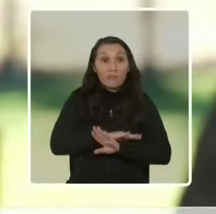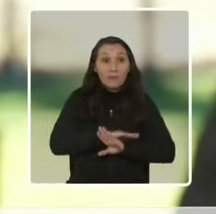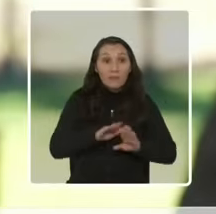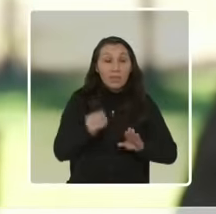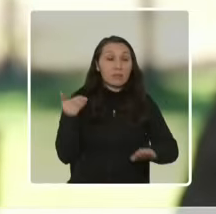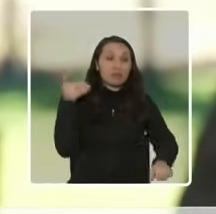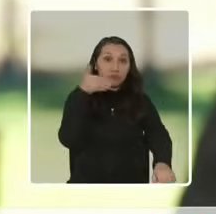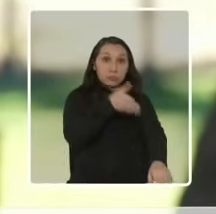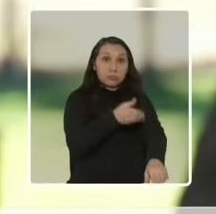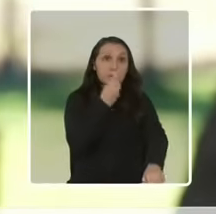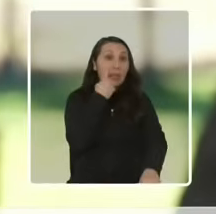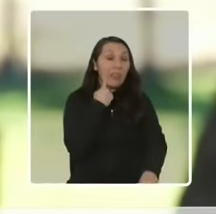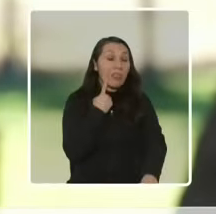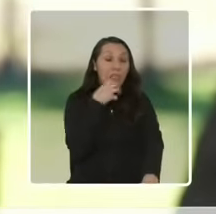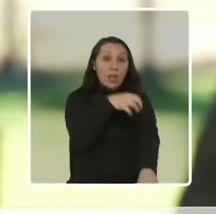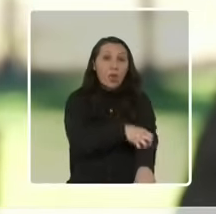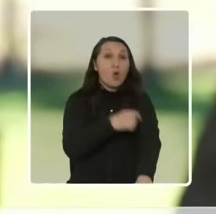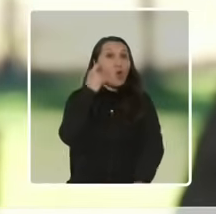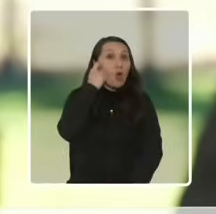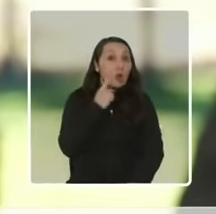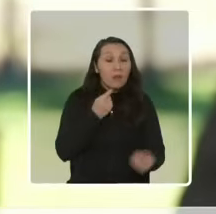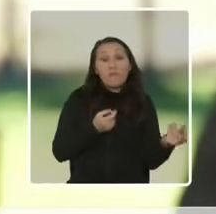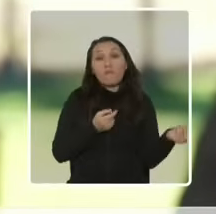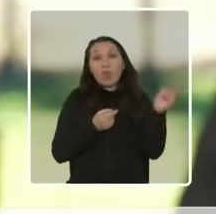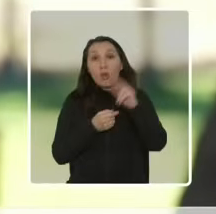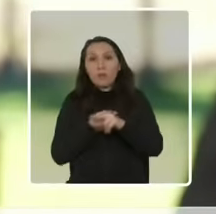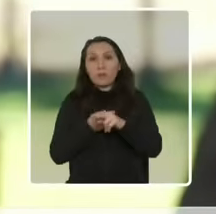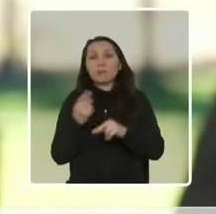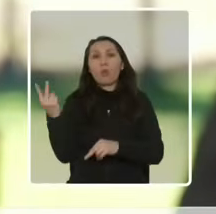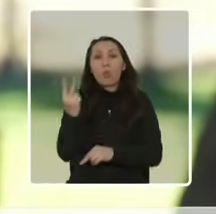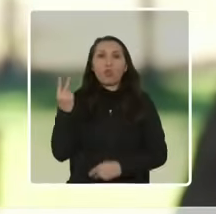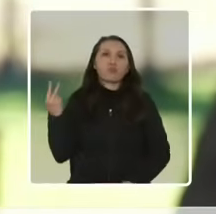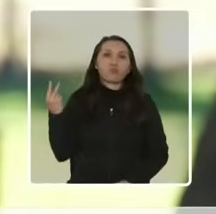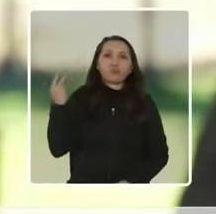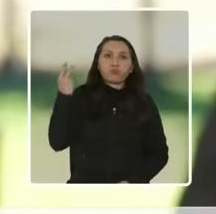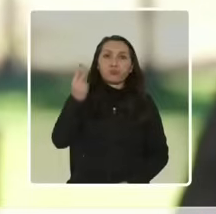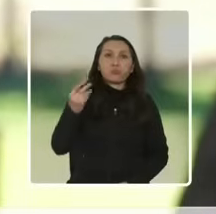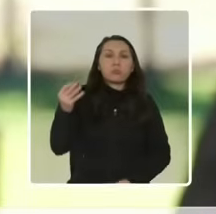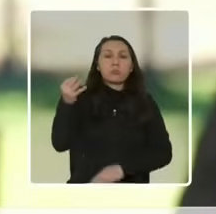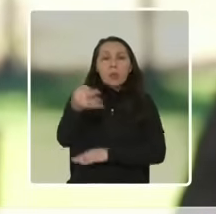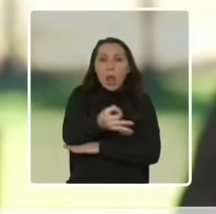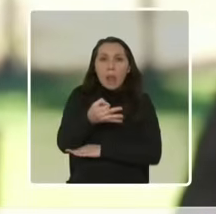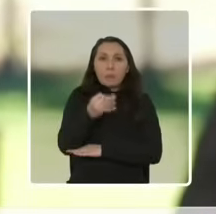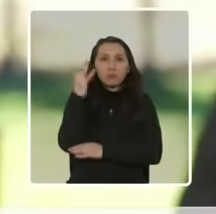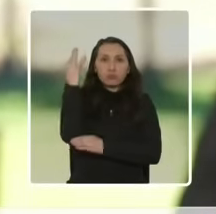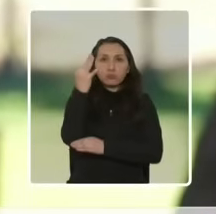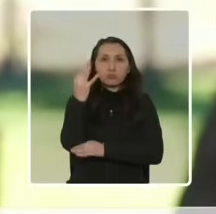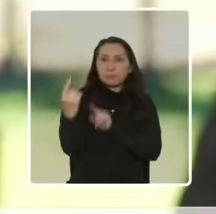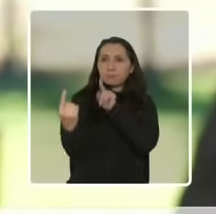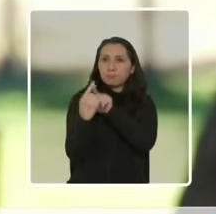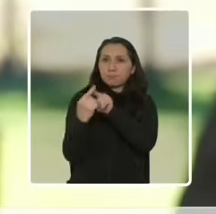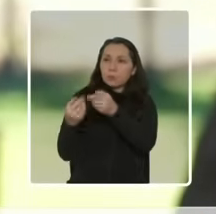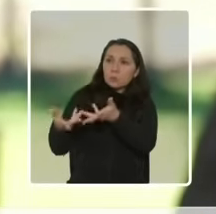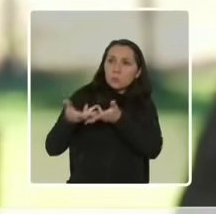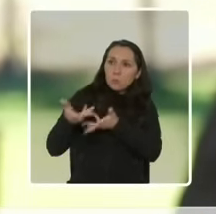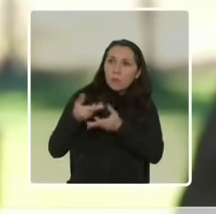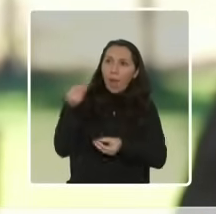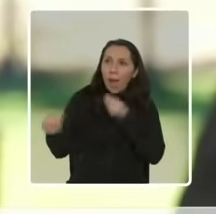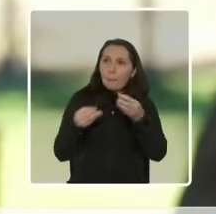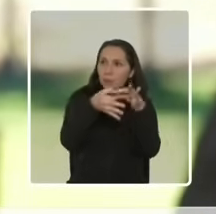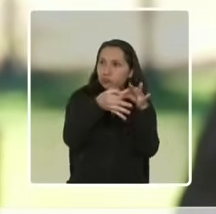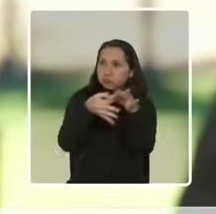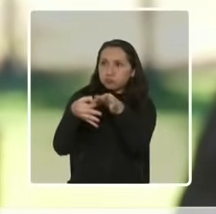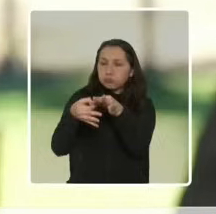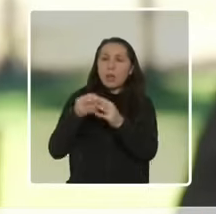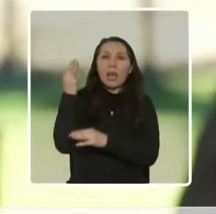gira que estamos haciendo de 3 días por la región de O'Higgins, asistan ambos a la moneda y personalmente me detallen los hechos